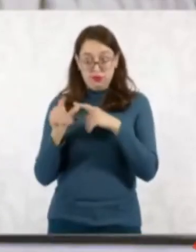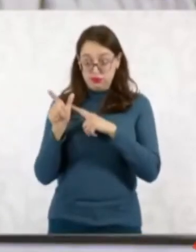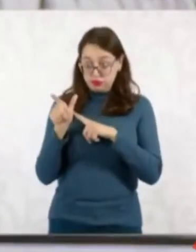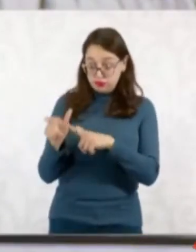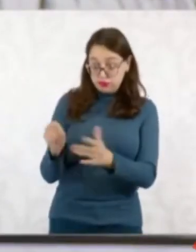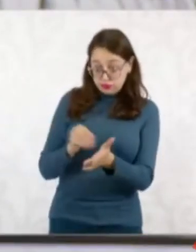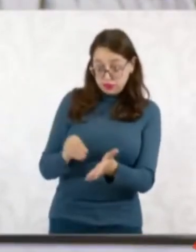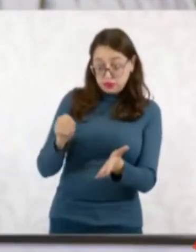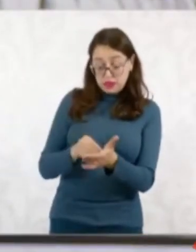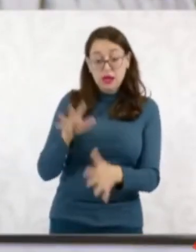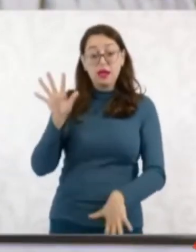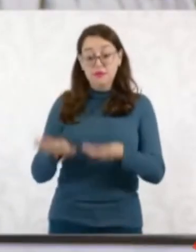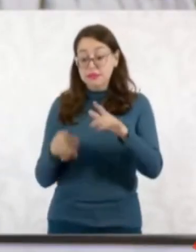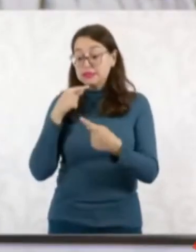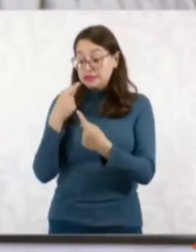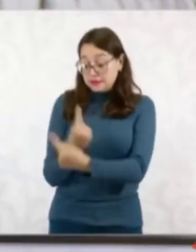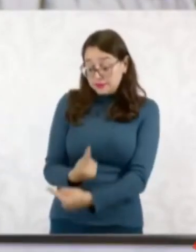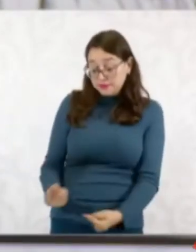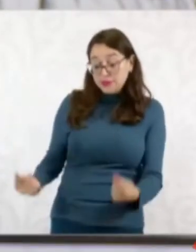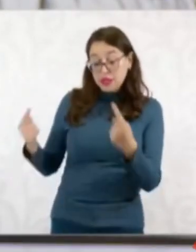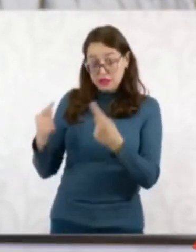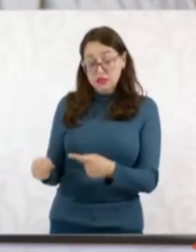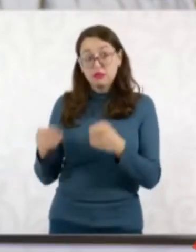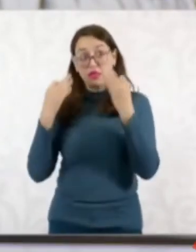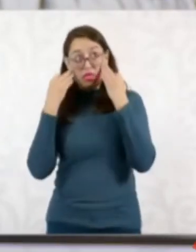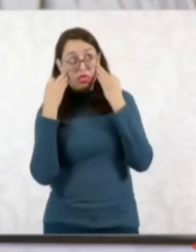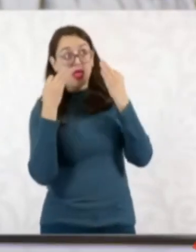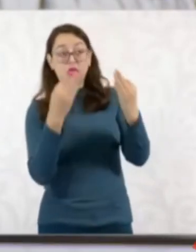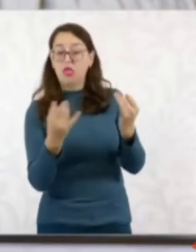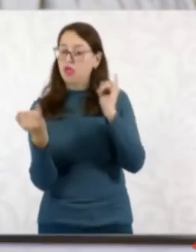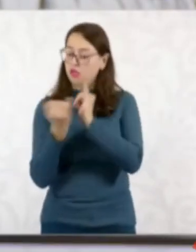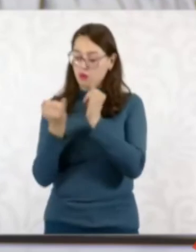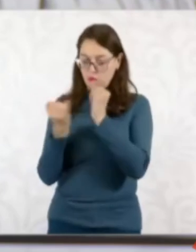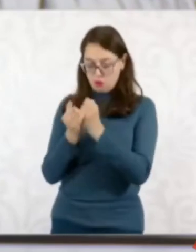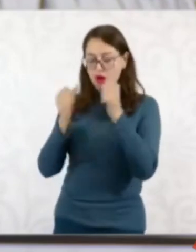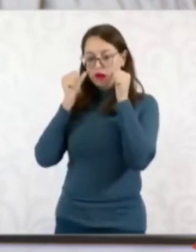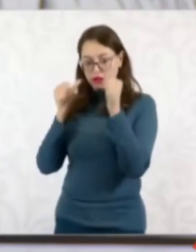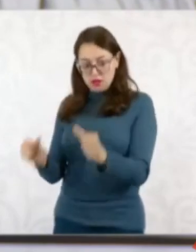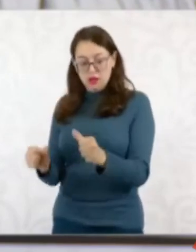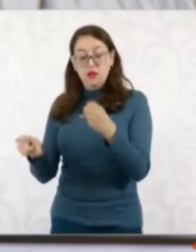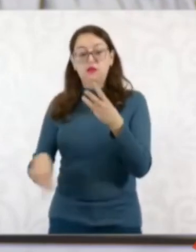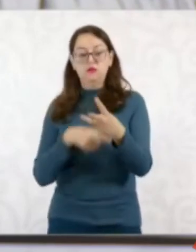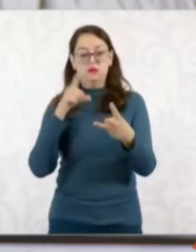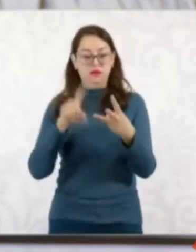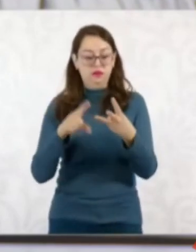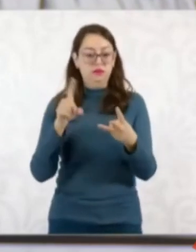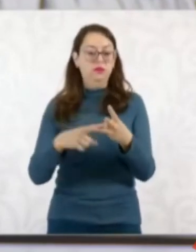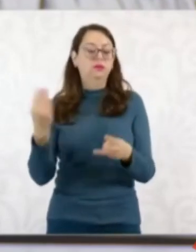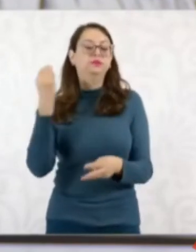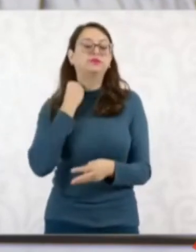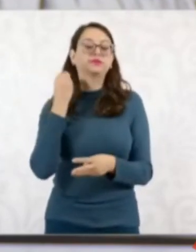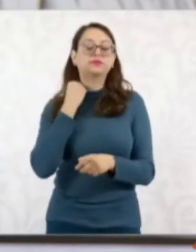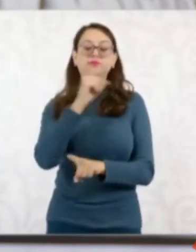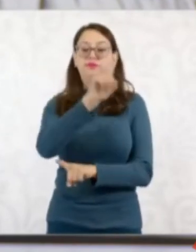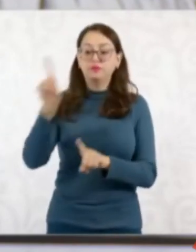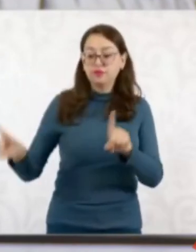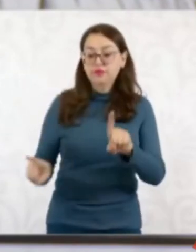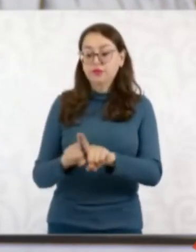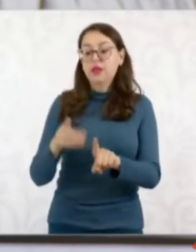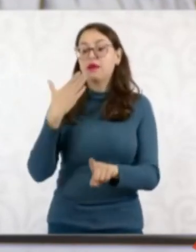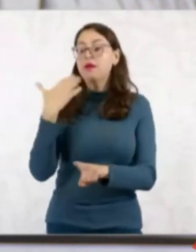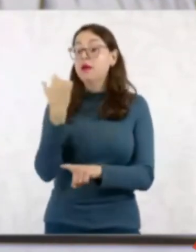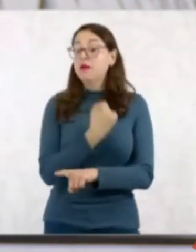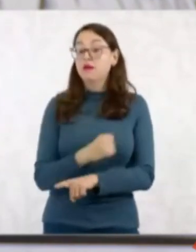son niñas y adolescentes muchas de las veces, la asistencia jurídica especializada y además gratuita,